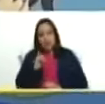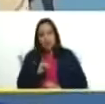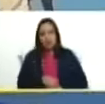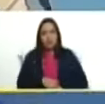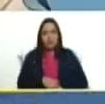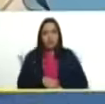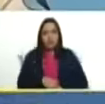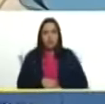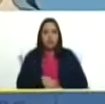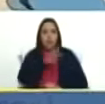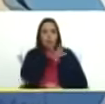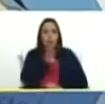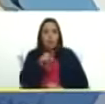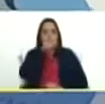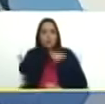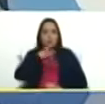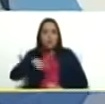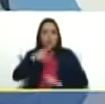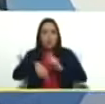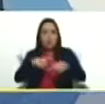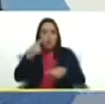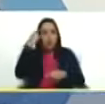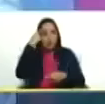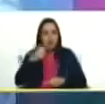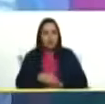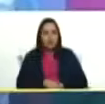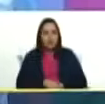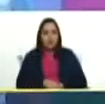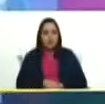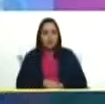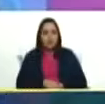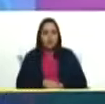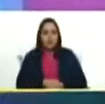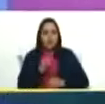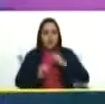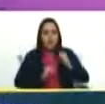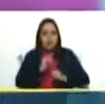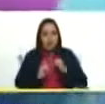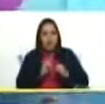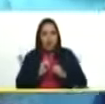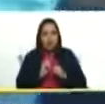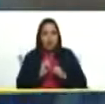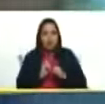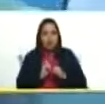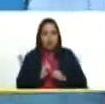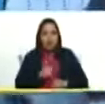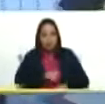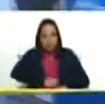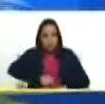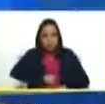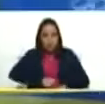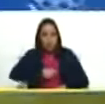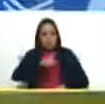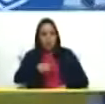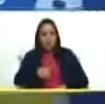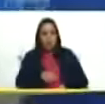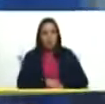de 40 pacientes diarios entre gestantes, adultos mayores y niños.